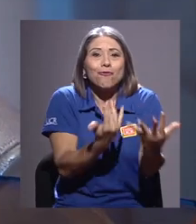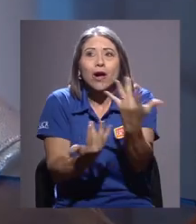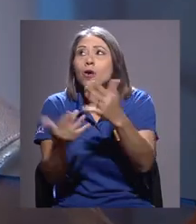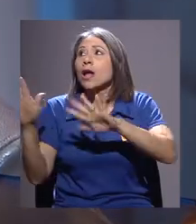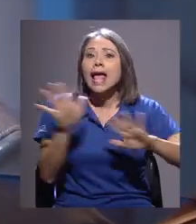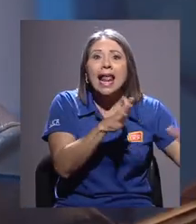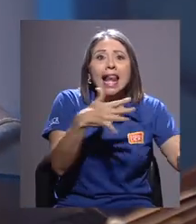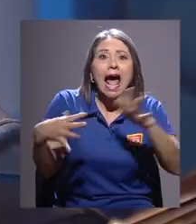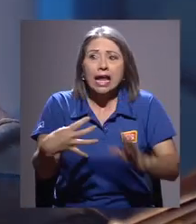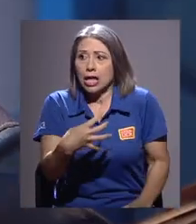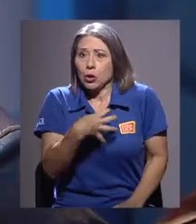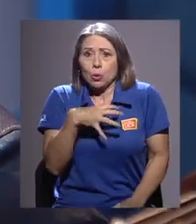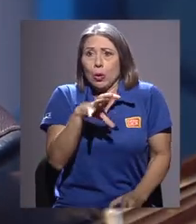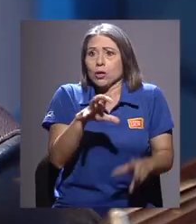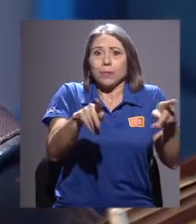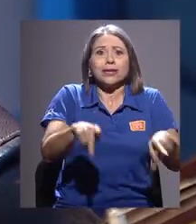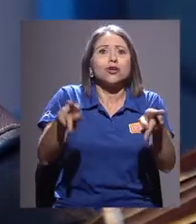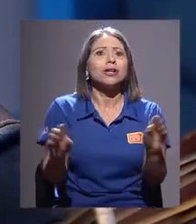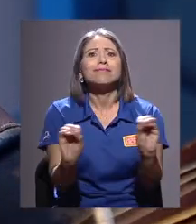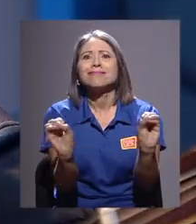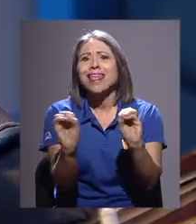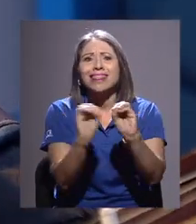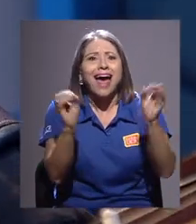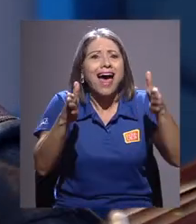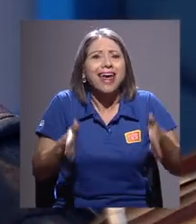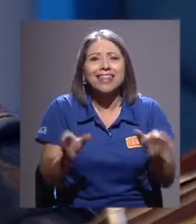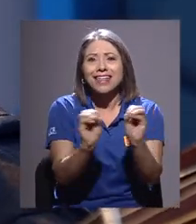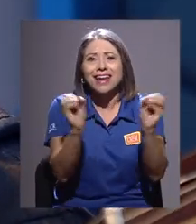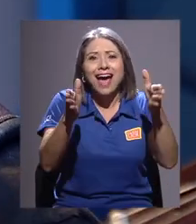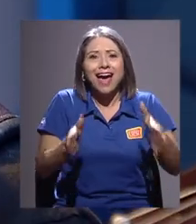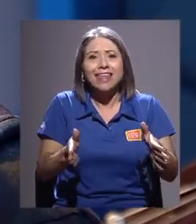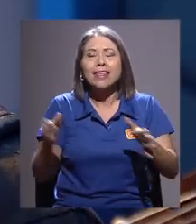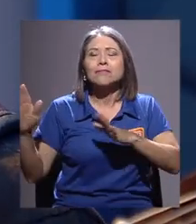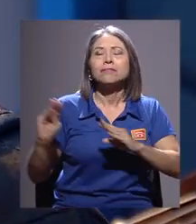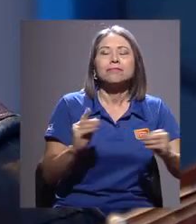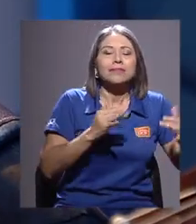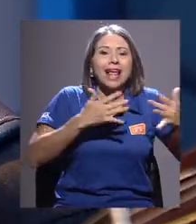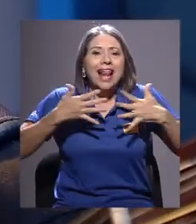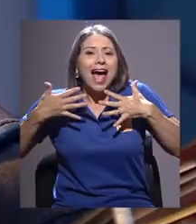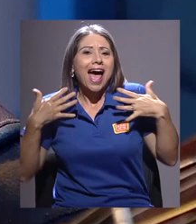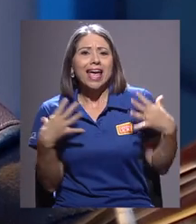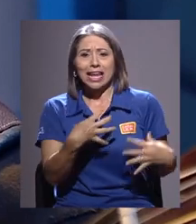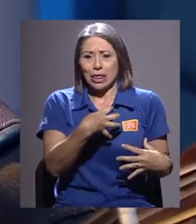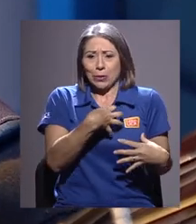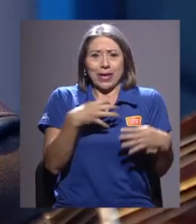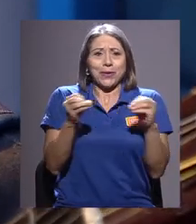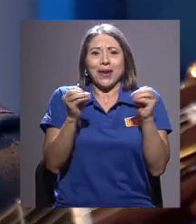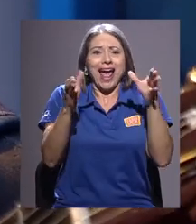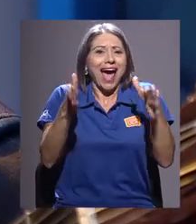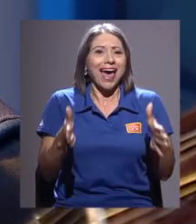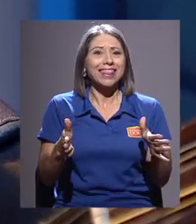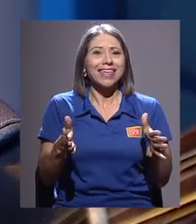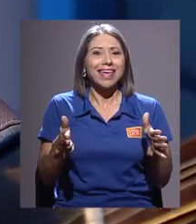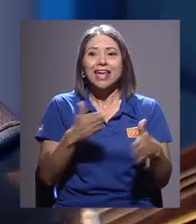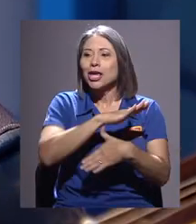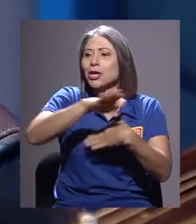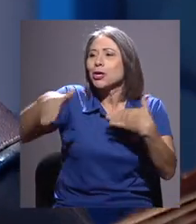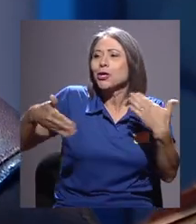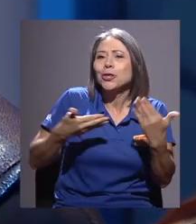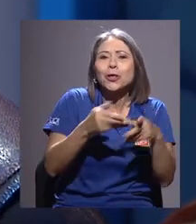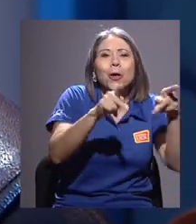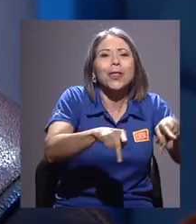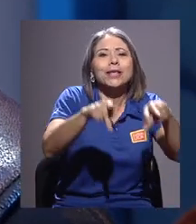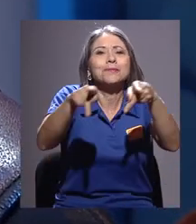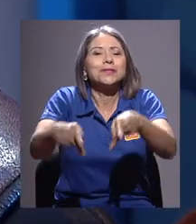de nadie, nadie, nadie, el aire no es de nadie, y todos tienen